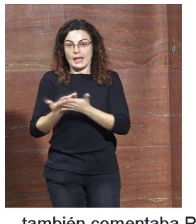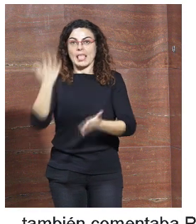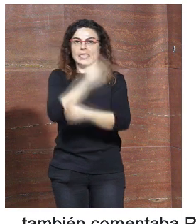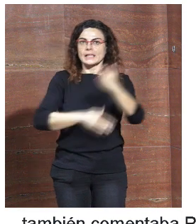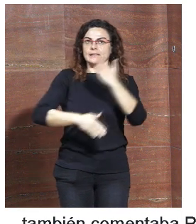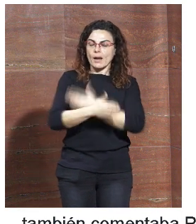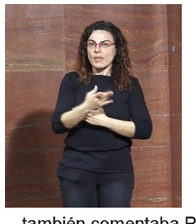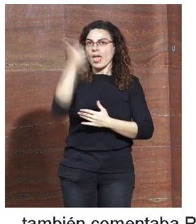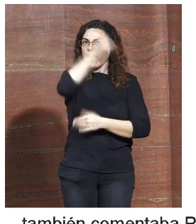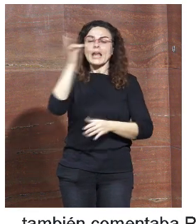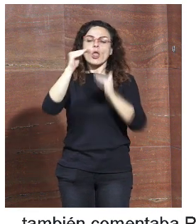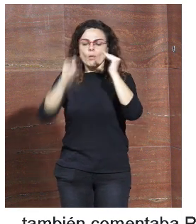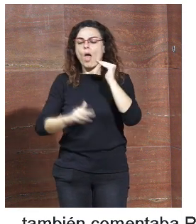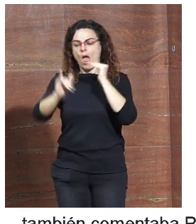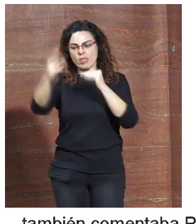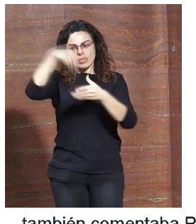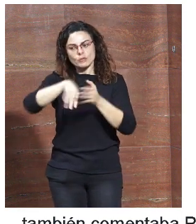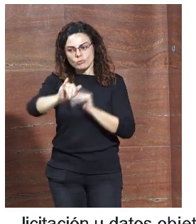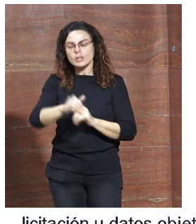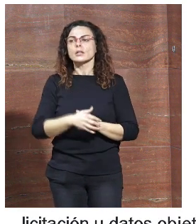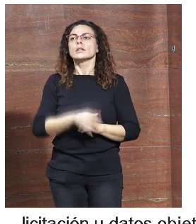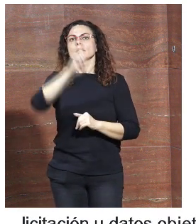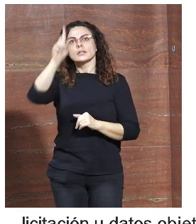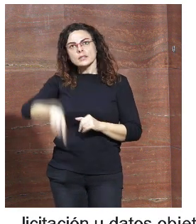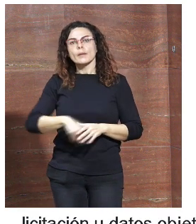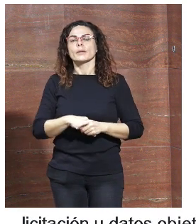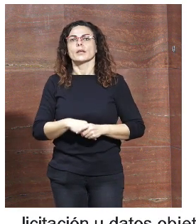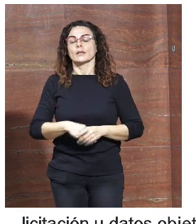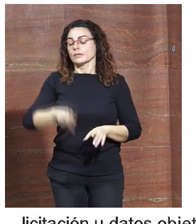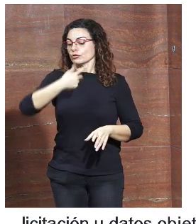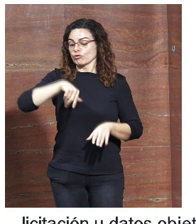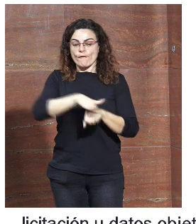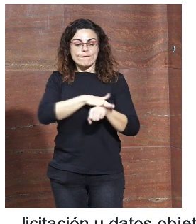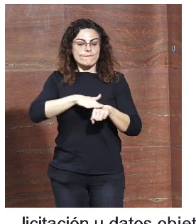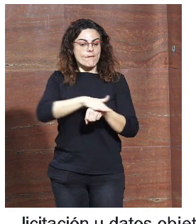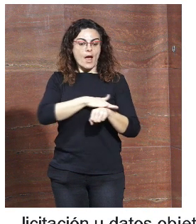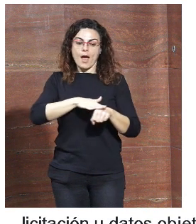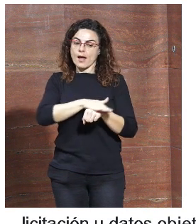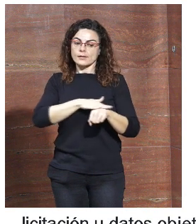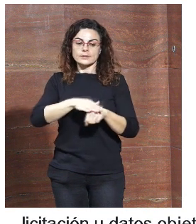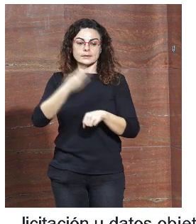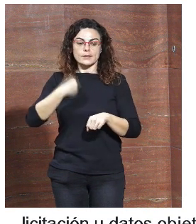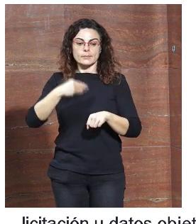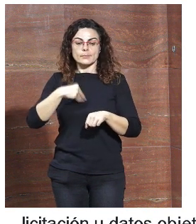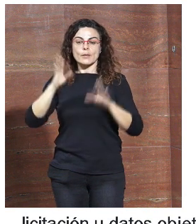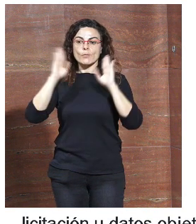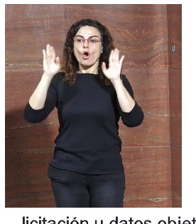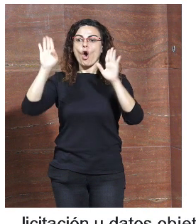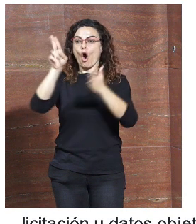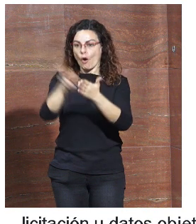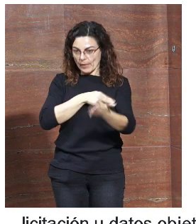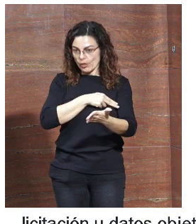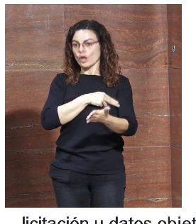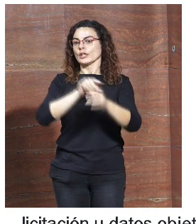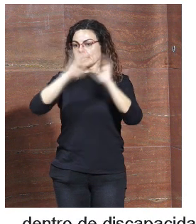hay desigualdad de género. Y, obviamente, nuestro gran marco, ¿no?, que es la Convención Internacional de los Derechos de las Personas